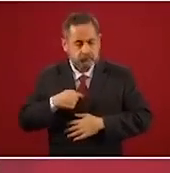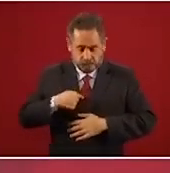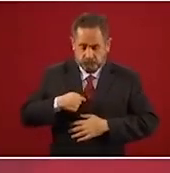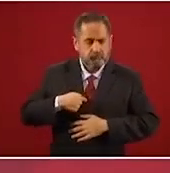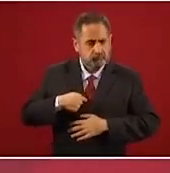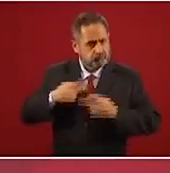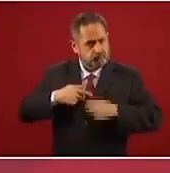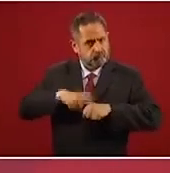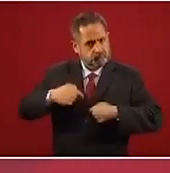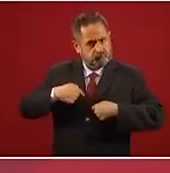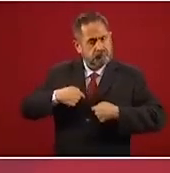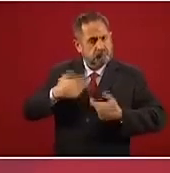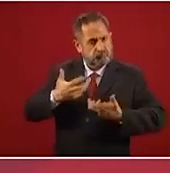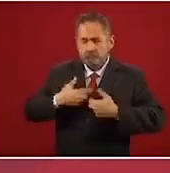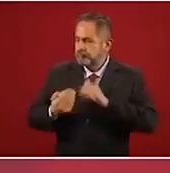personalmente lo atiendo,